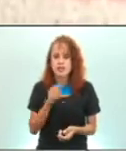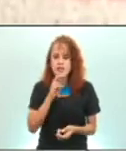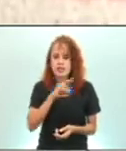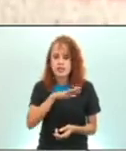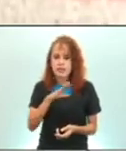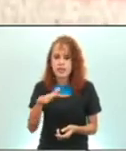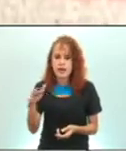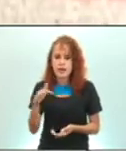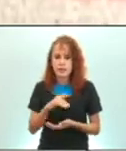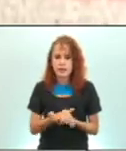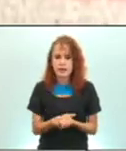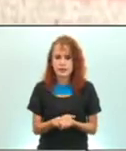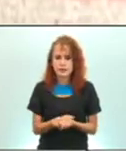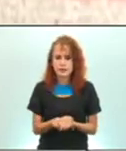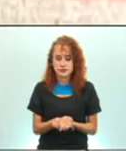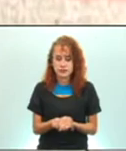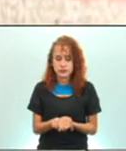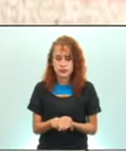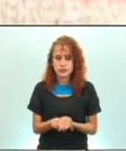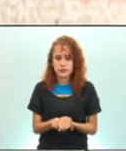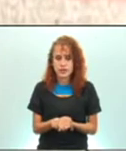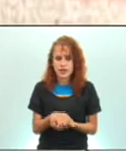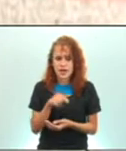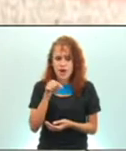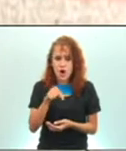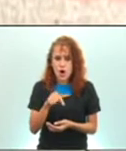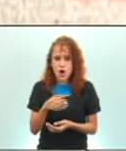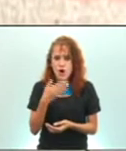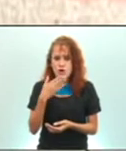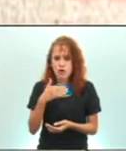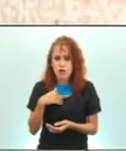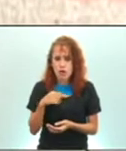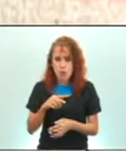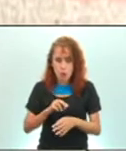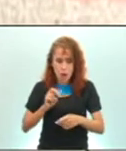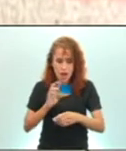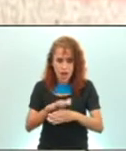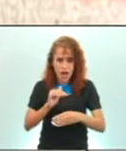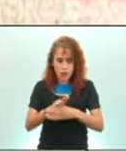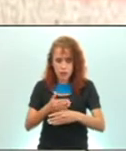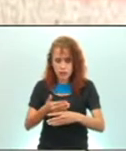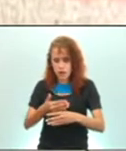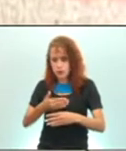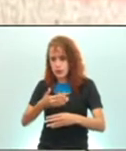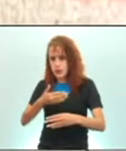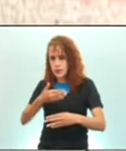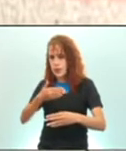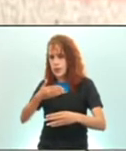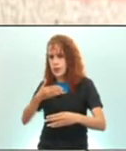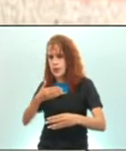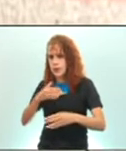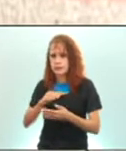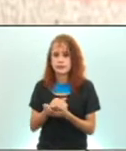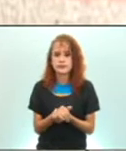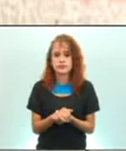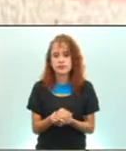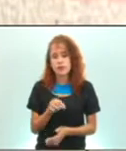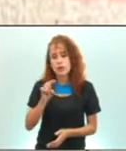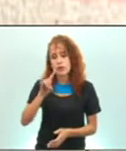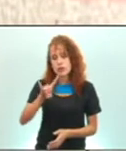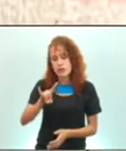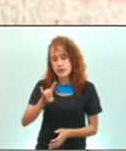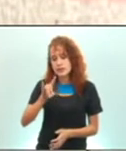de Batamanó y Mayabeque, y cómo fue retrocediendo cada año hasta llegar 95